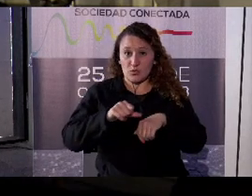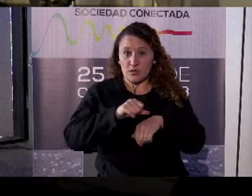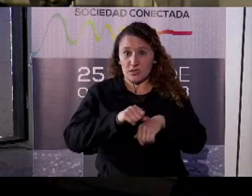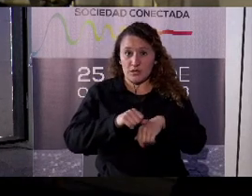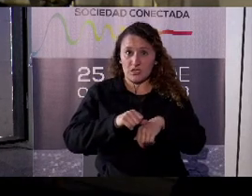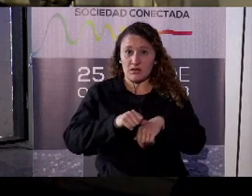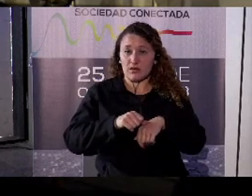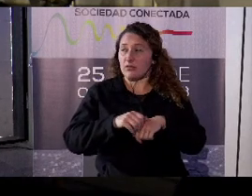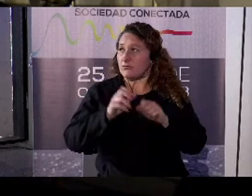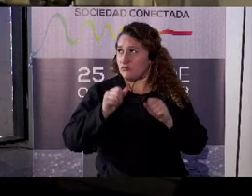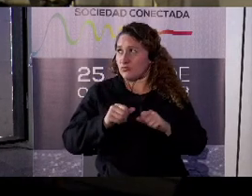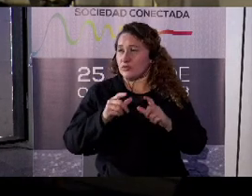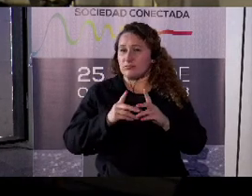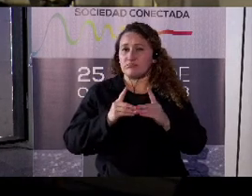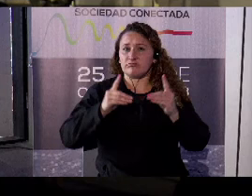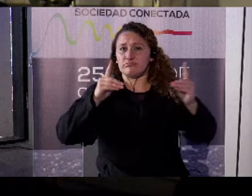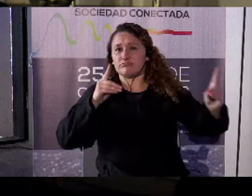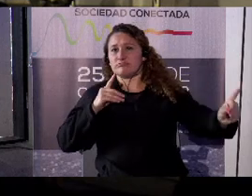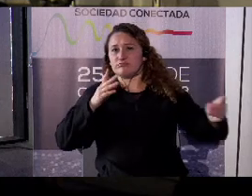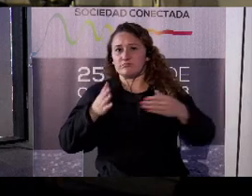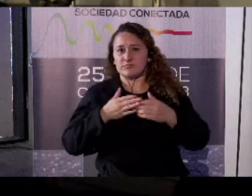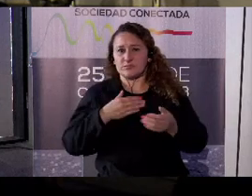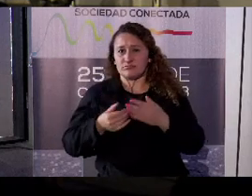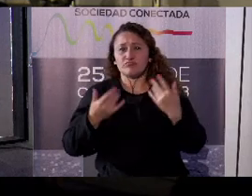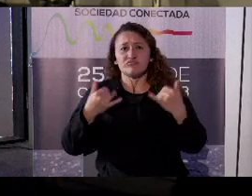Bosch en los laboratorios de